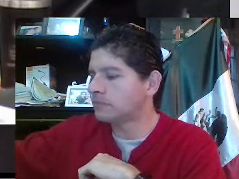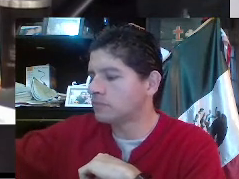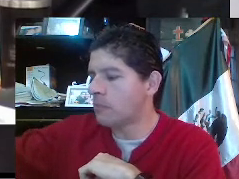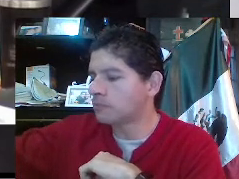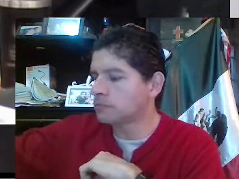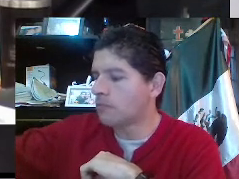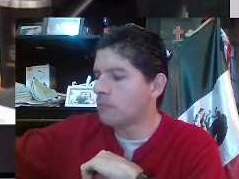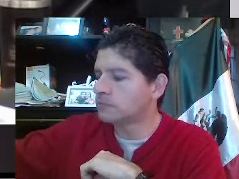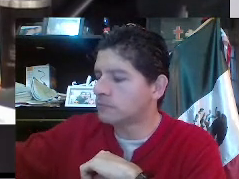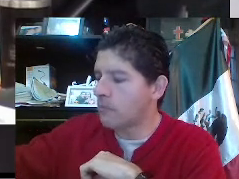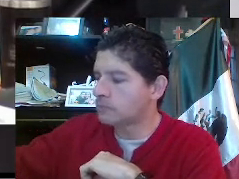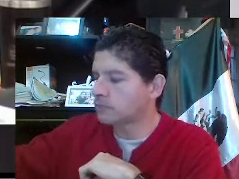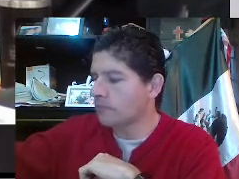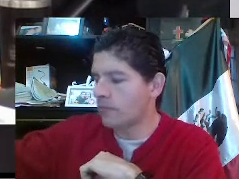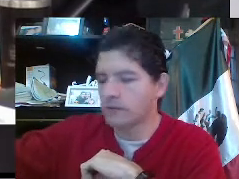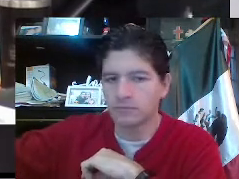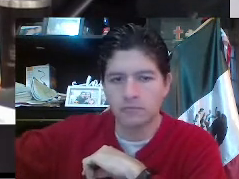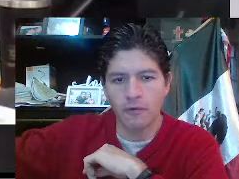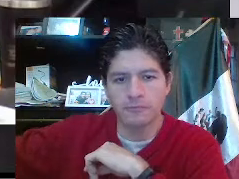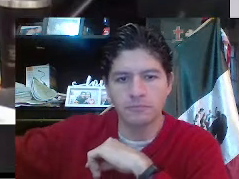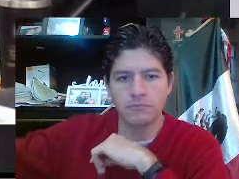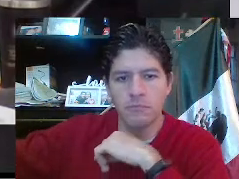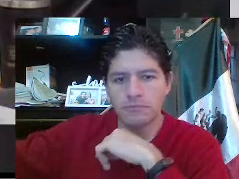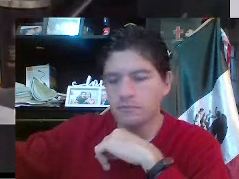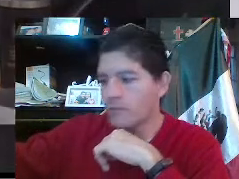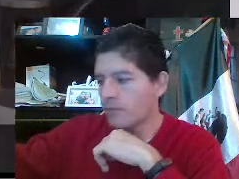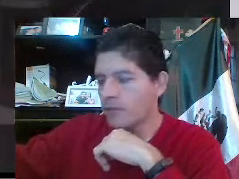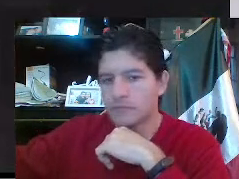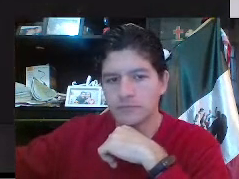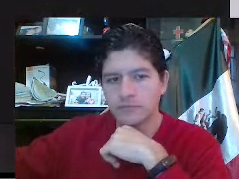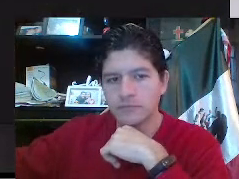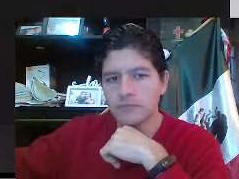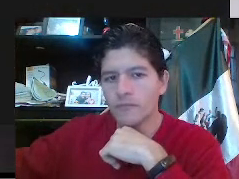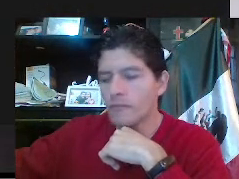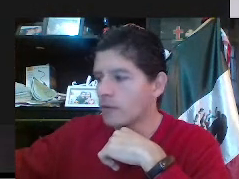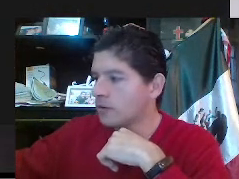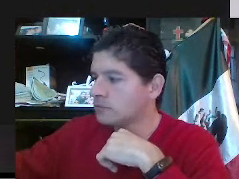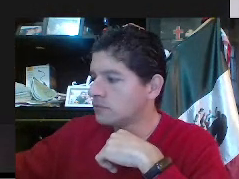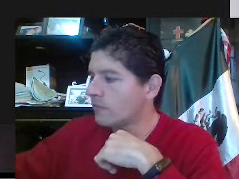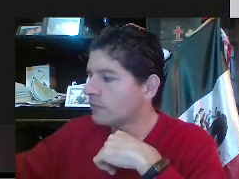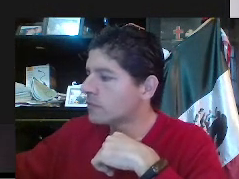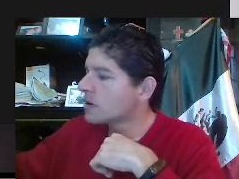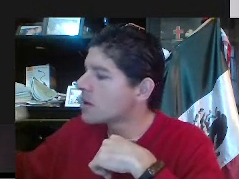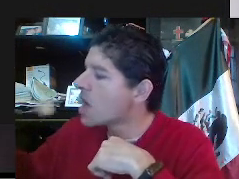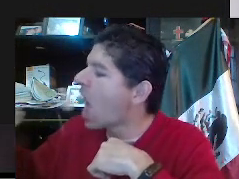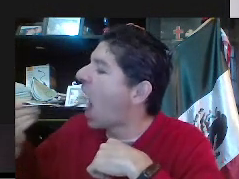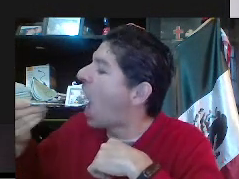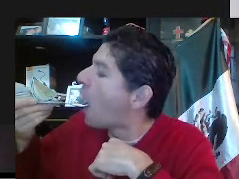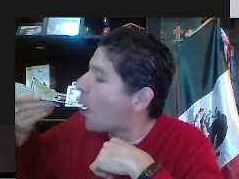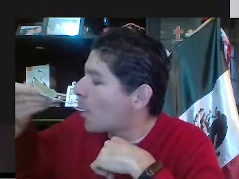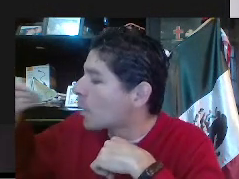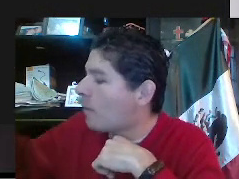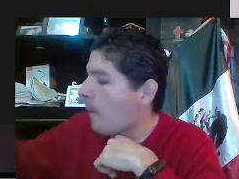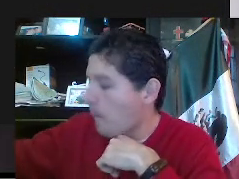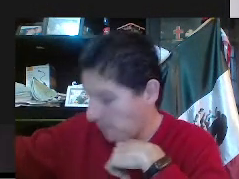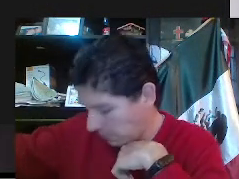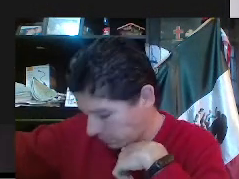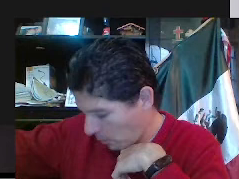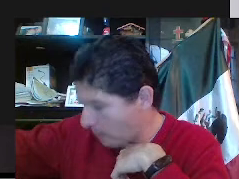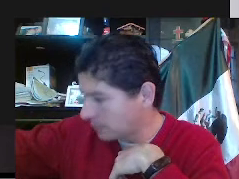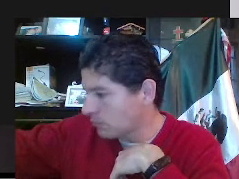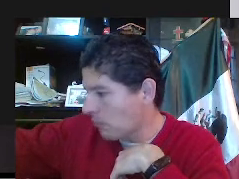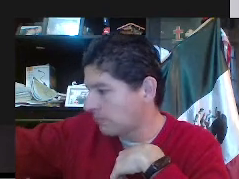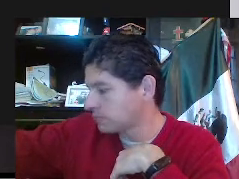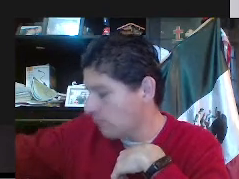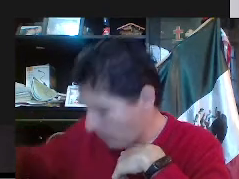10,000 millones de pesos por año, con cargo a la CFE. Gozan de un despacho privilegiado, que no está sujeto a